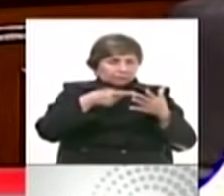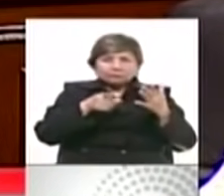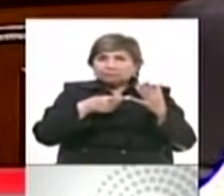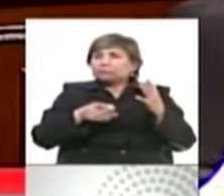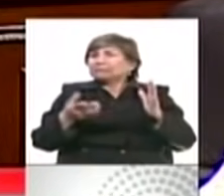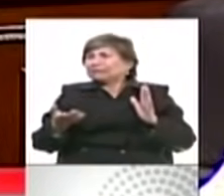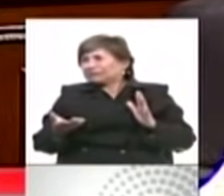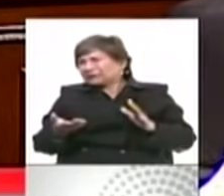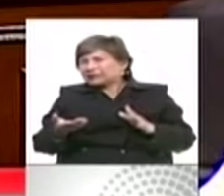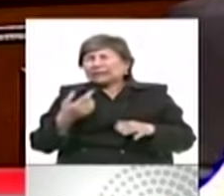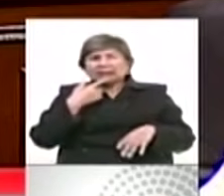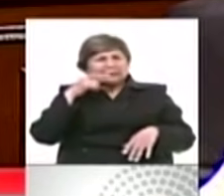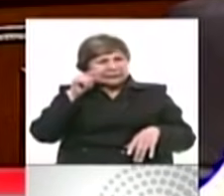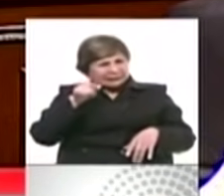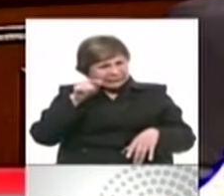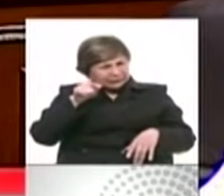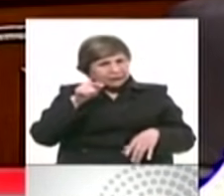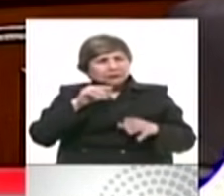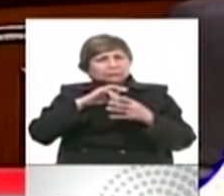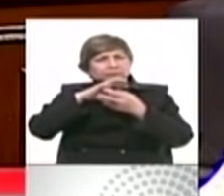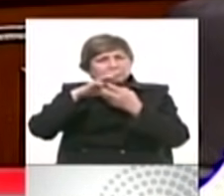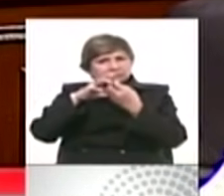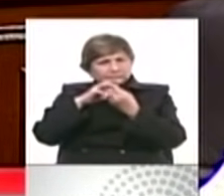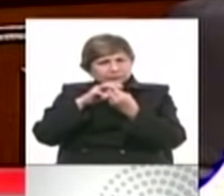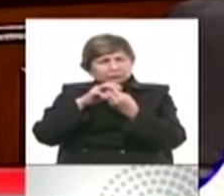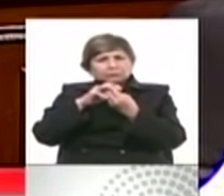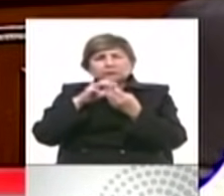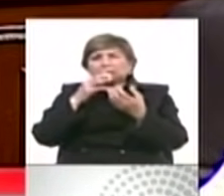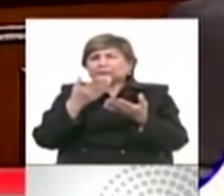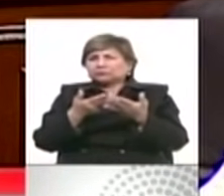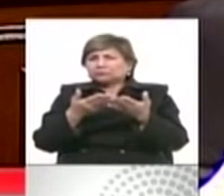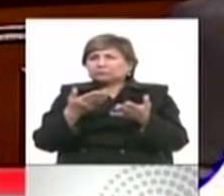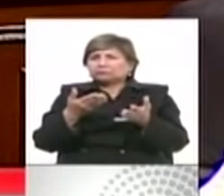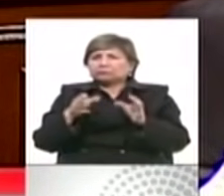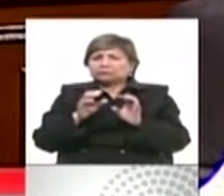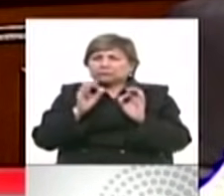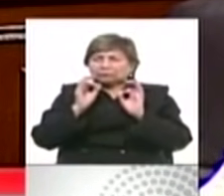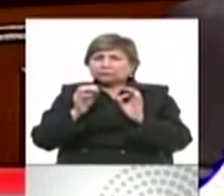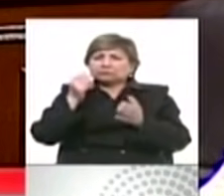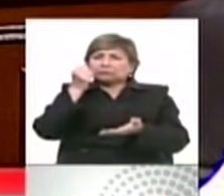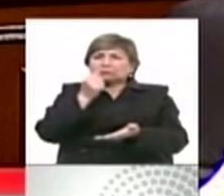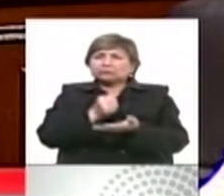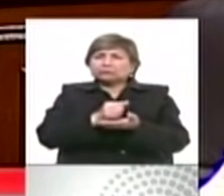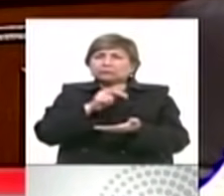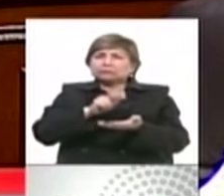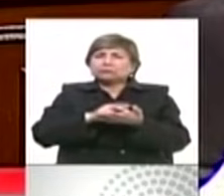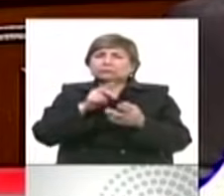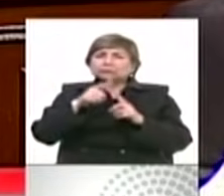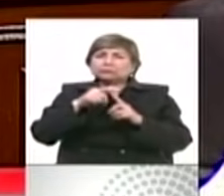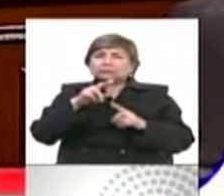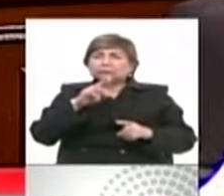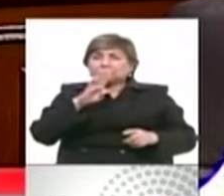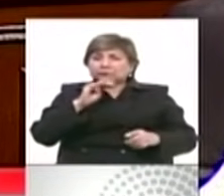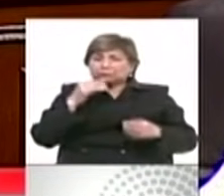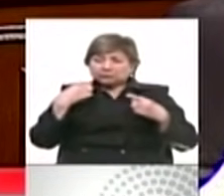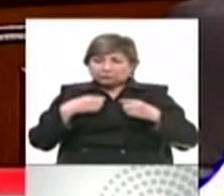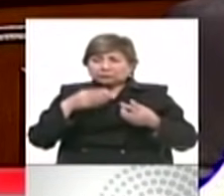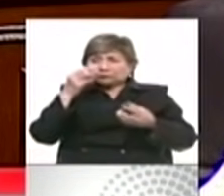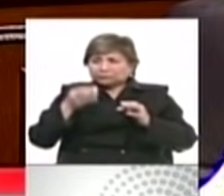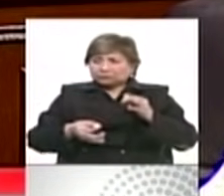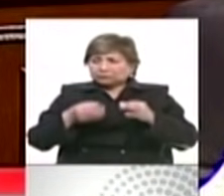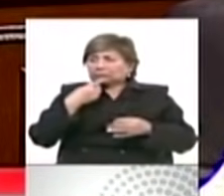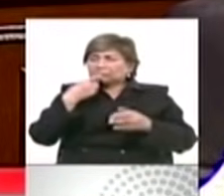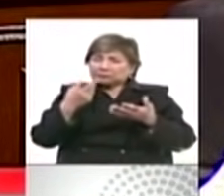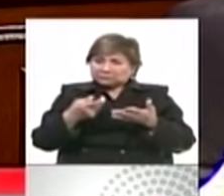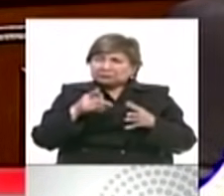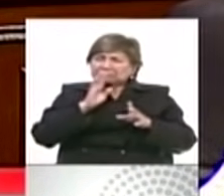apoyar lo que es la brecha de reducción del agua y el alcantarillado para la mayor cantidad de pueblos,